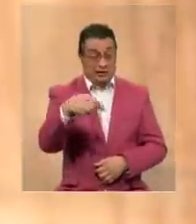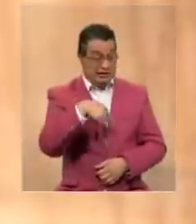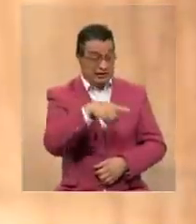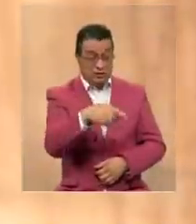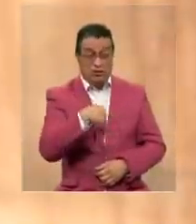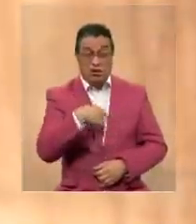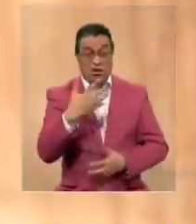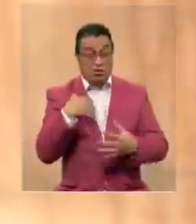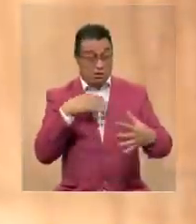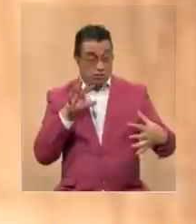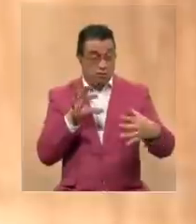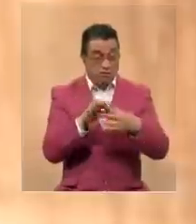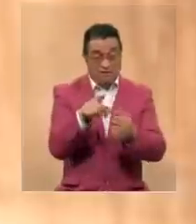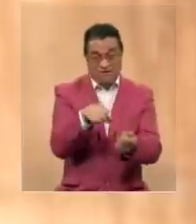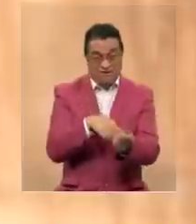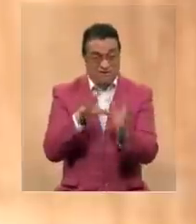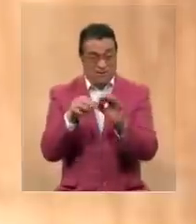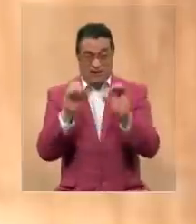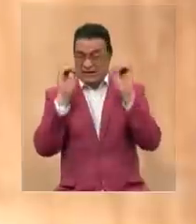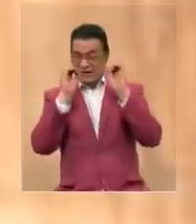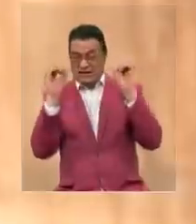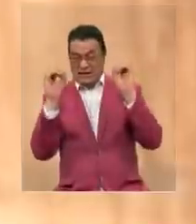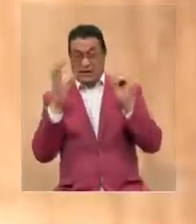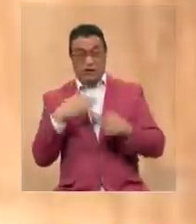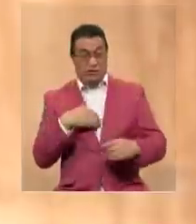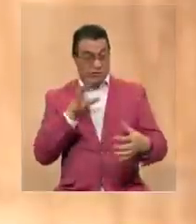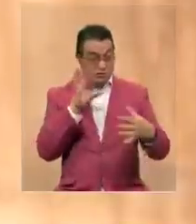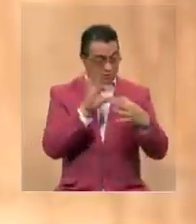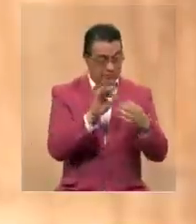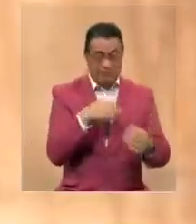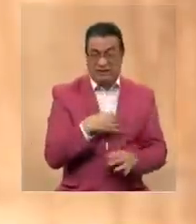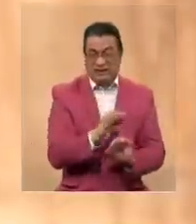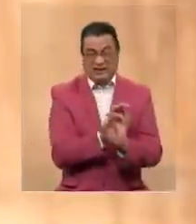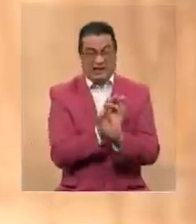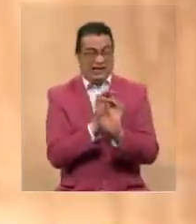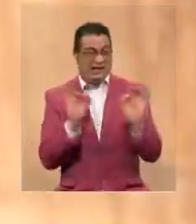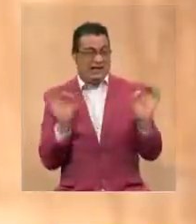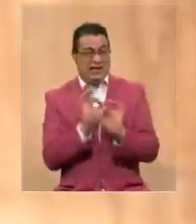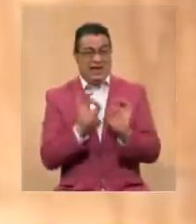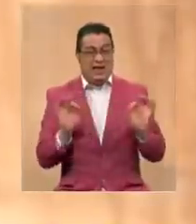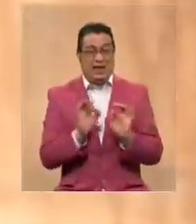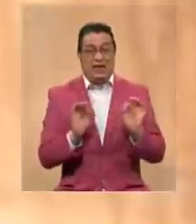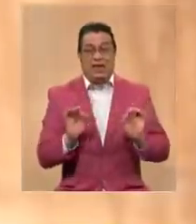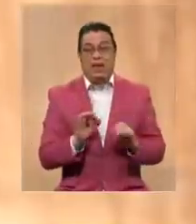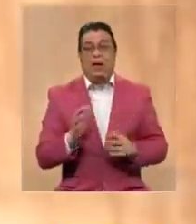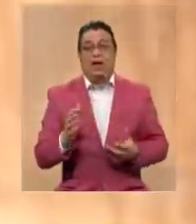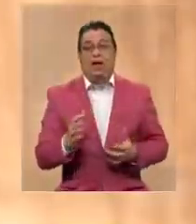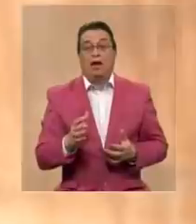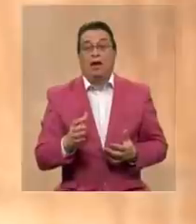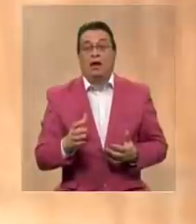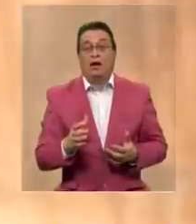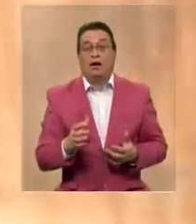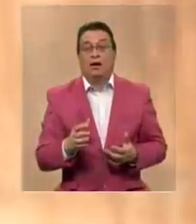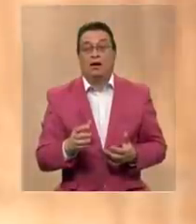ningún lazo familiar ni ningún lazo directo de, digamos que le dijera,